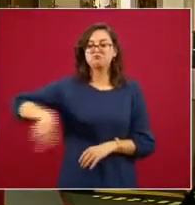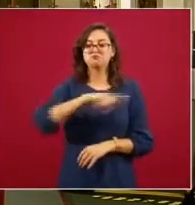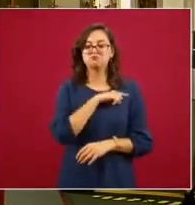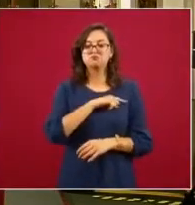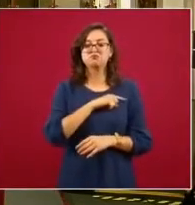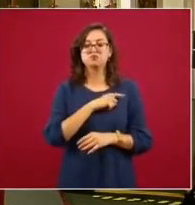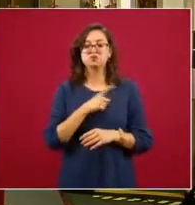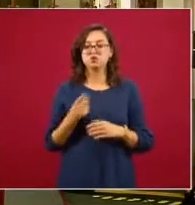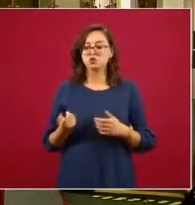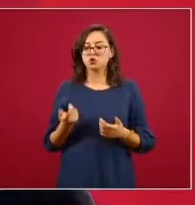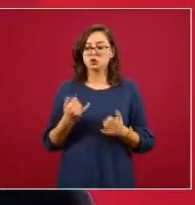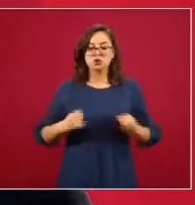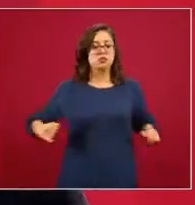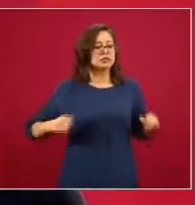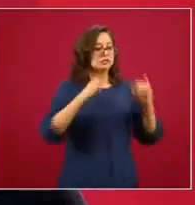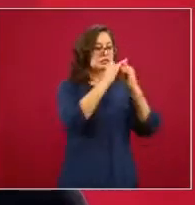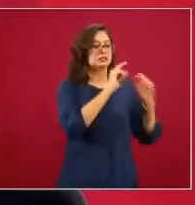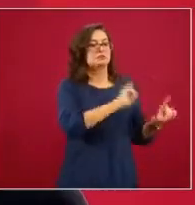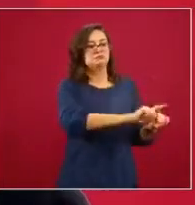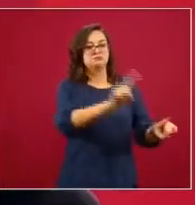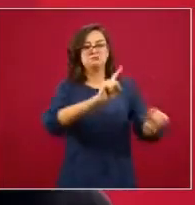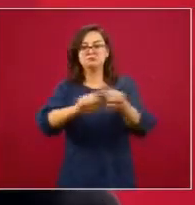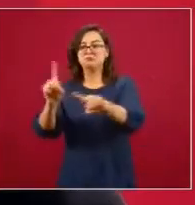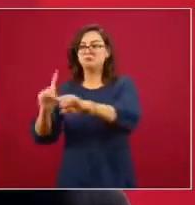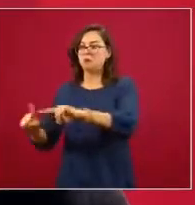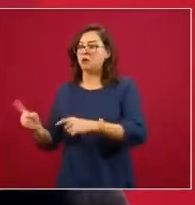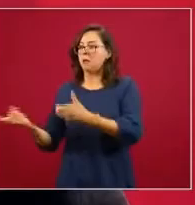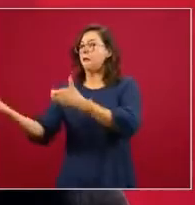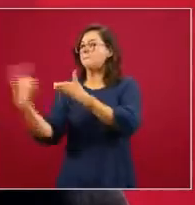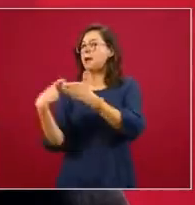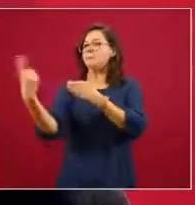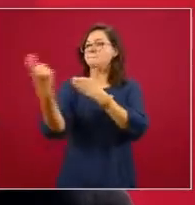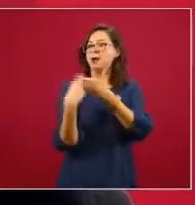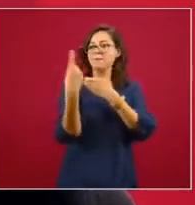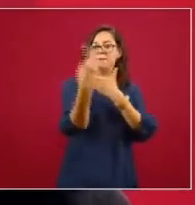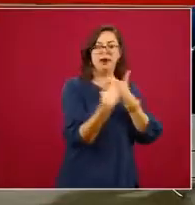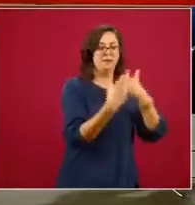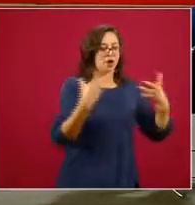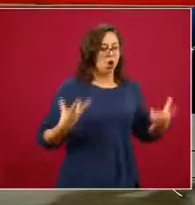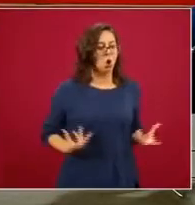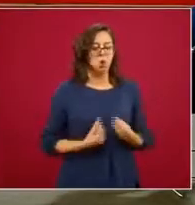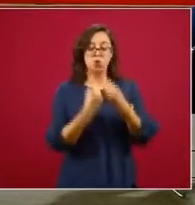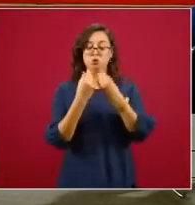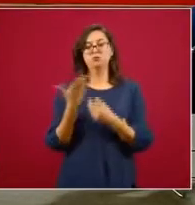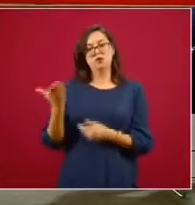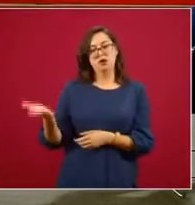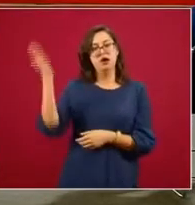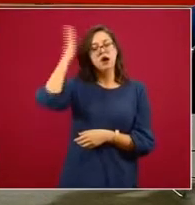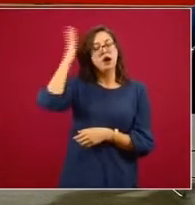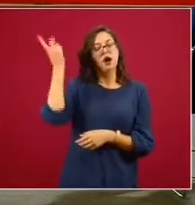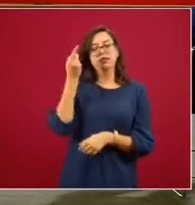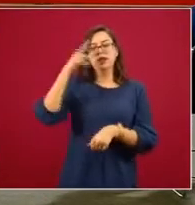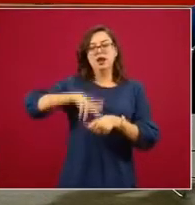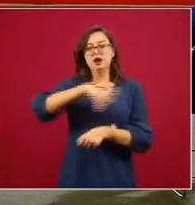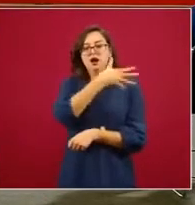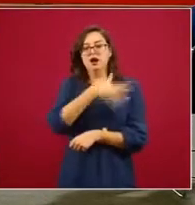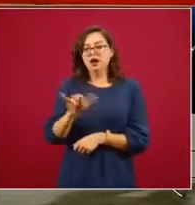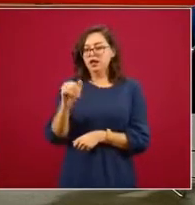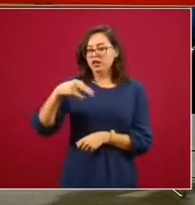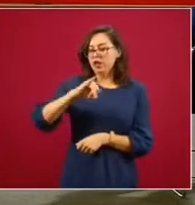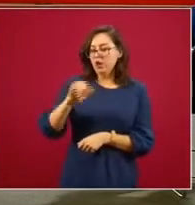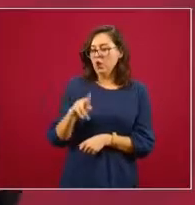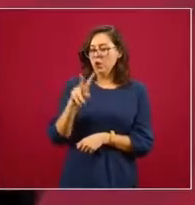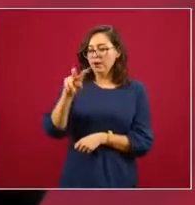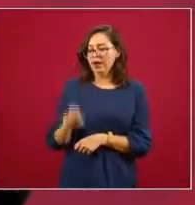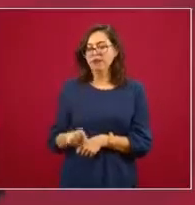un colectivo de instituciones y definitivamente el INJUVE y su director general han sido una